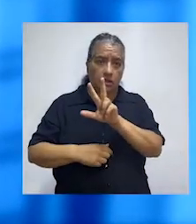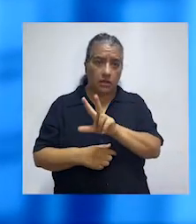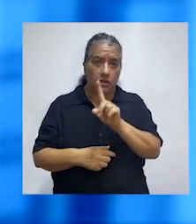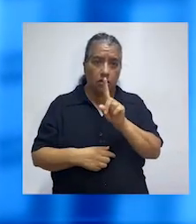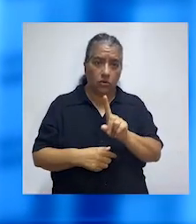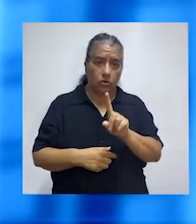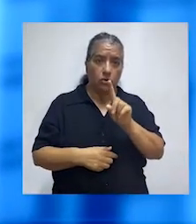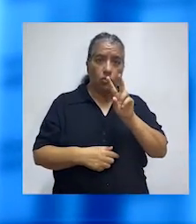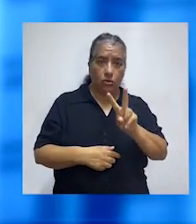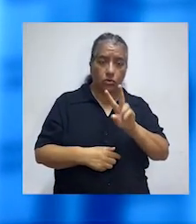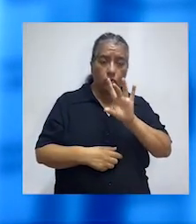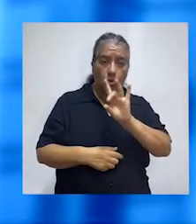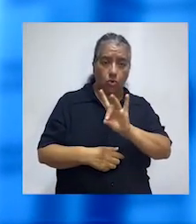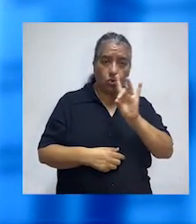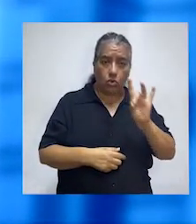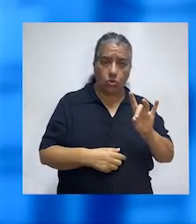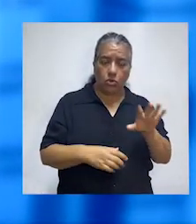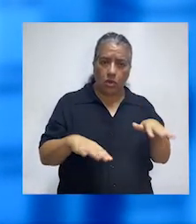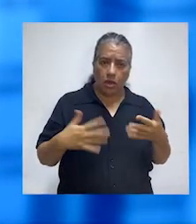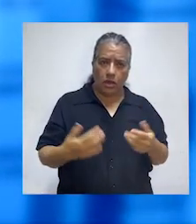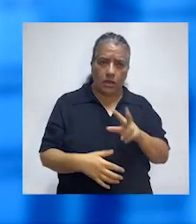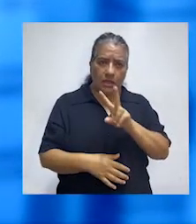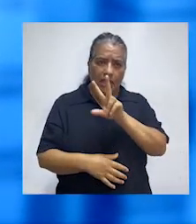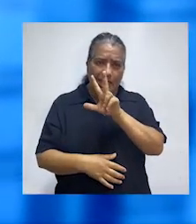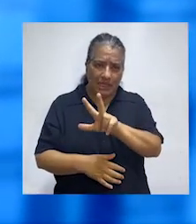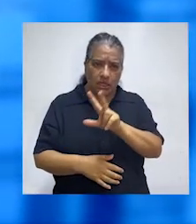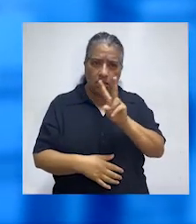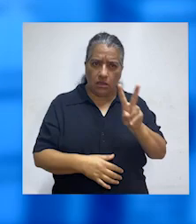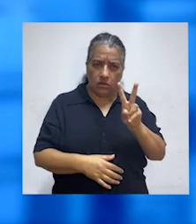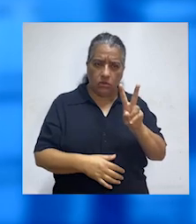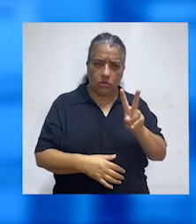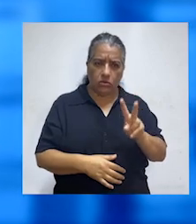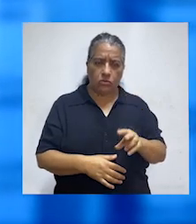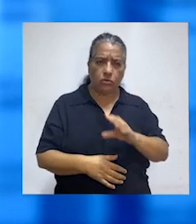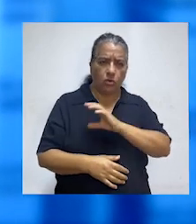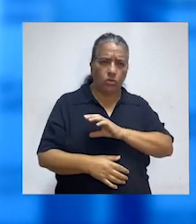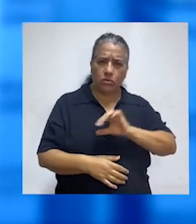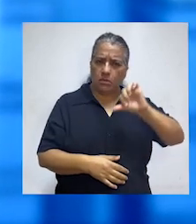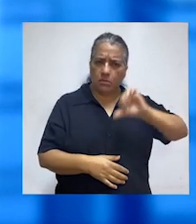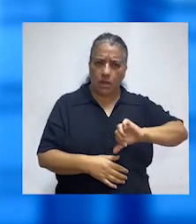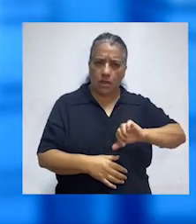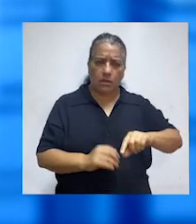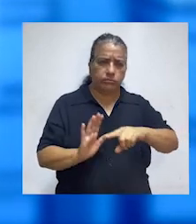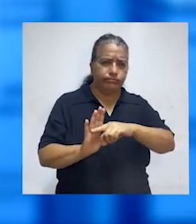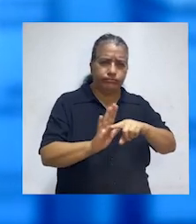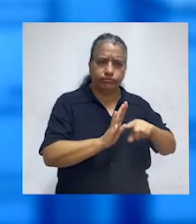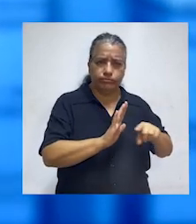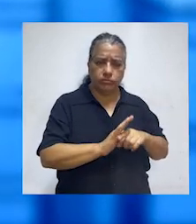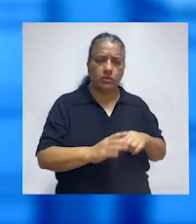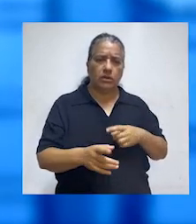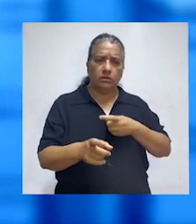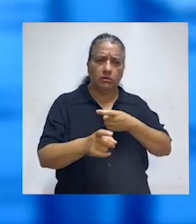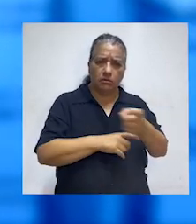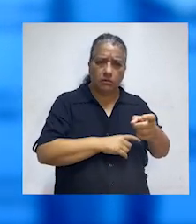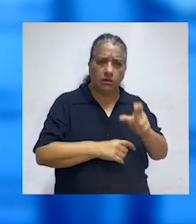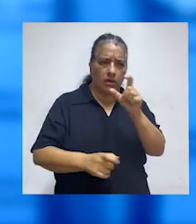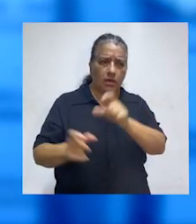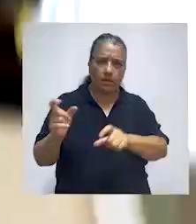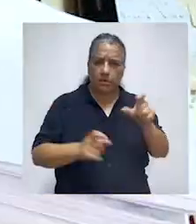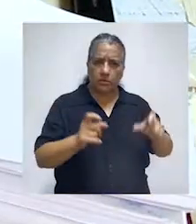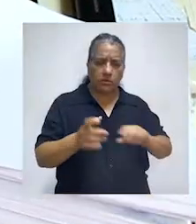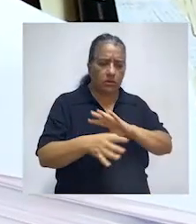Ley 31.288, existen 32 conductas en las que recaen los funcionarios y que afectan a los ciudadanos y al